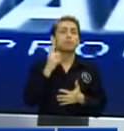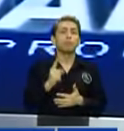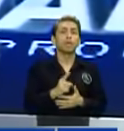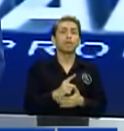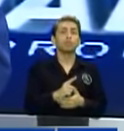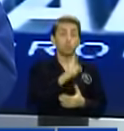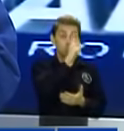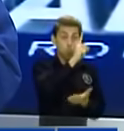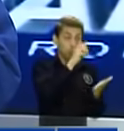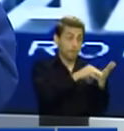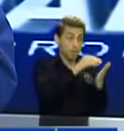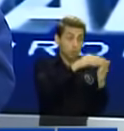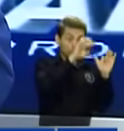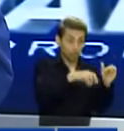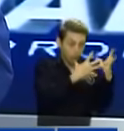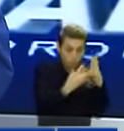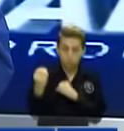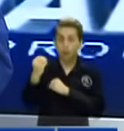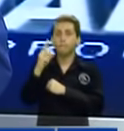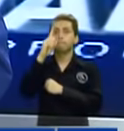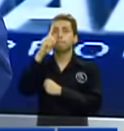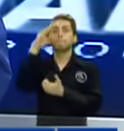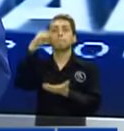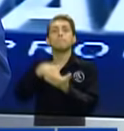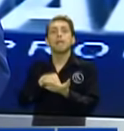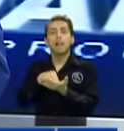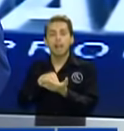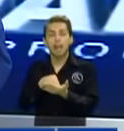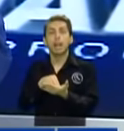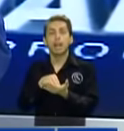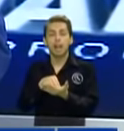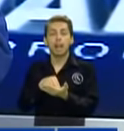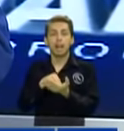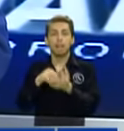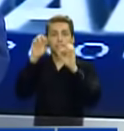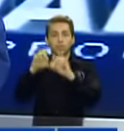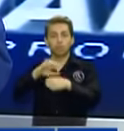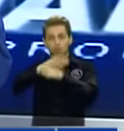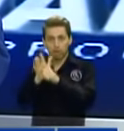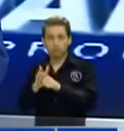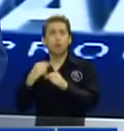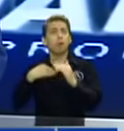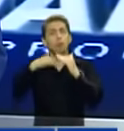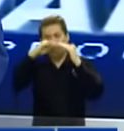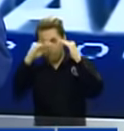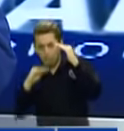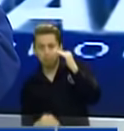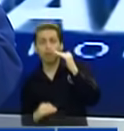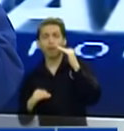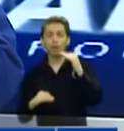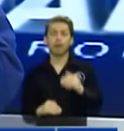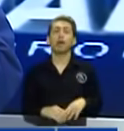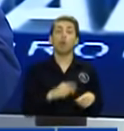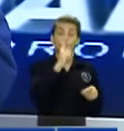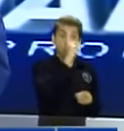millón. Nosotros estamos en un punto muy bajo. De hecho, somos, por millón de habitantes,